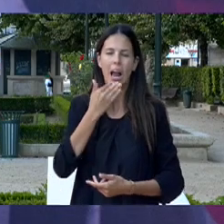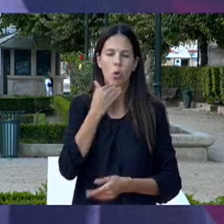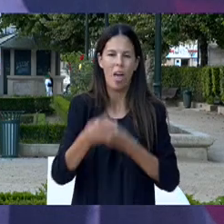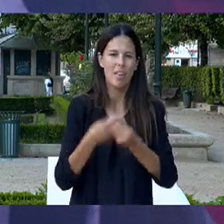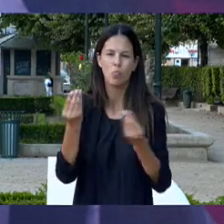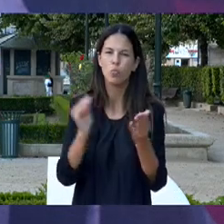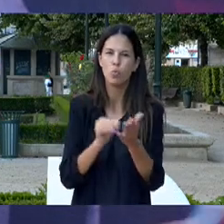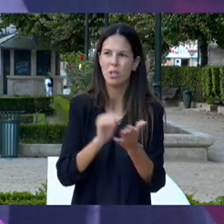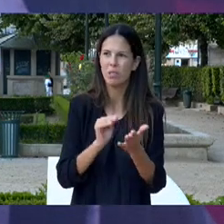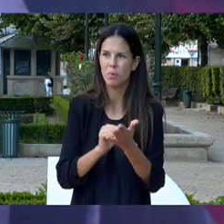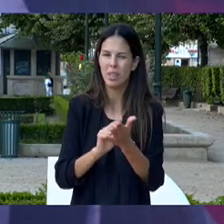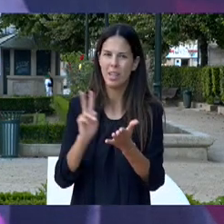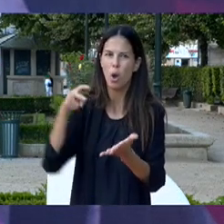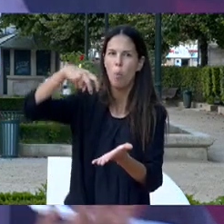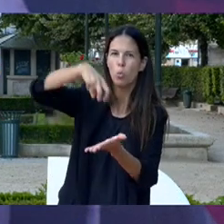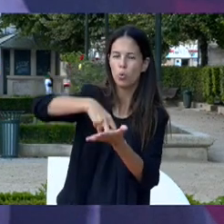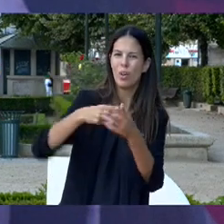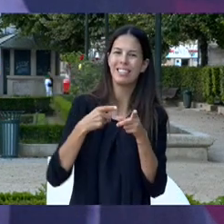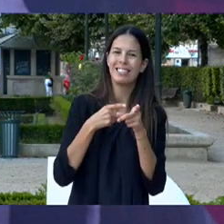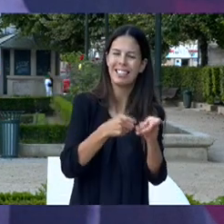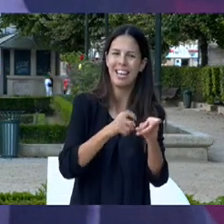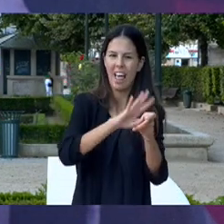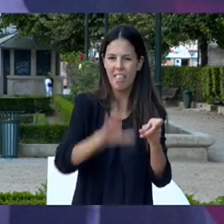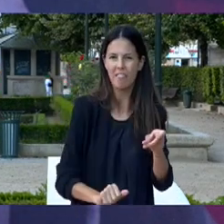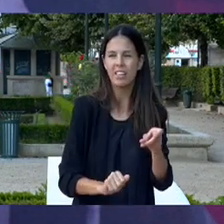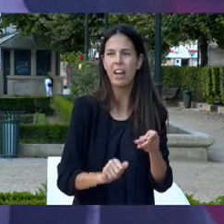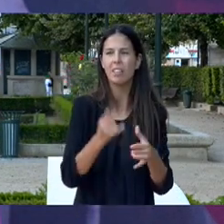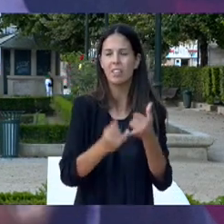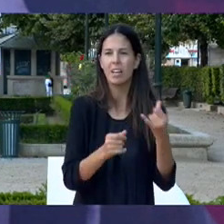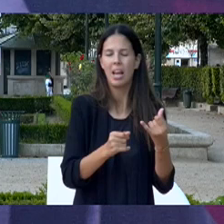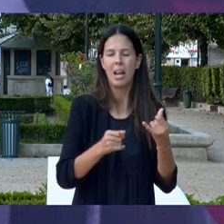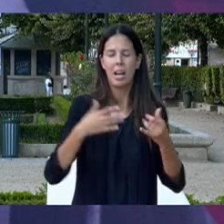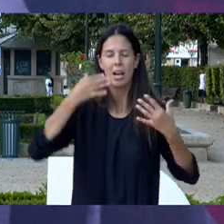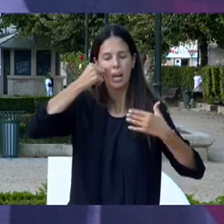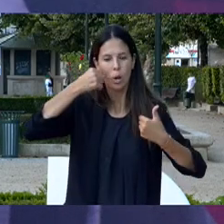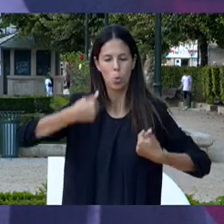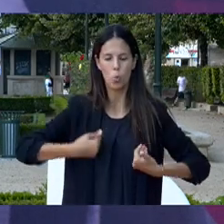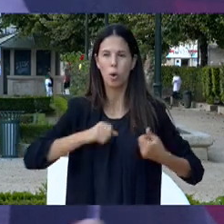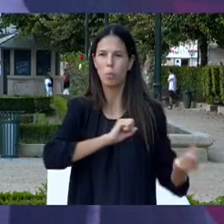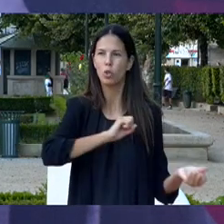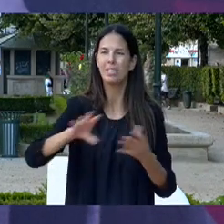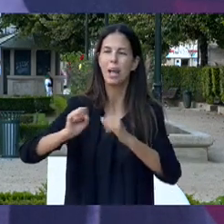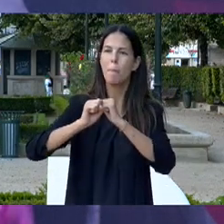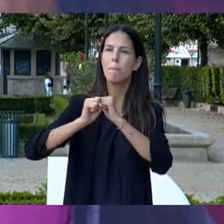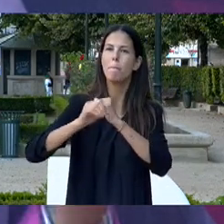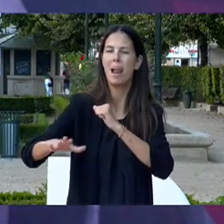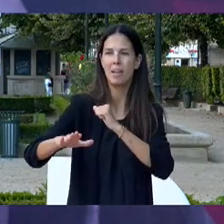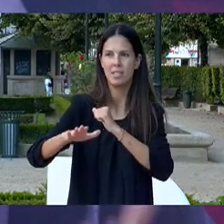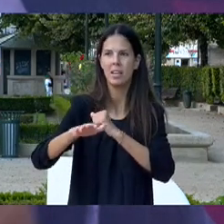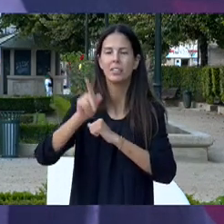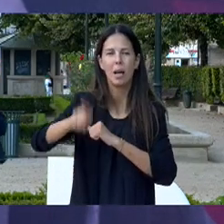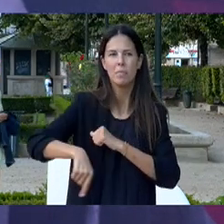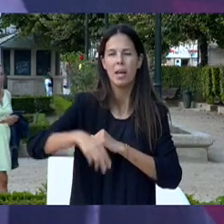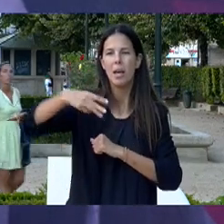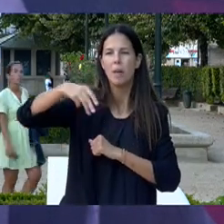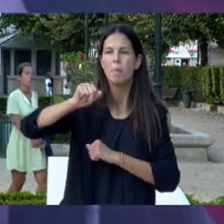non, con posturas da Guerra de África, e tiraron o seu cadáver pois na praia de Bañobre, moi preto de Miño, non, por ser mestra. Mercedes Romero Abella, outra